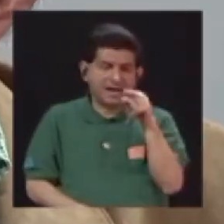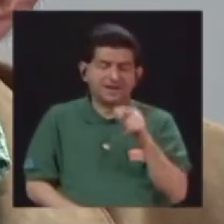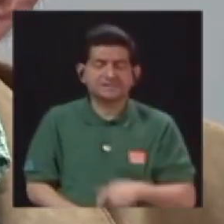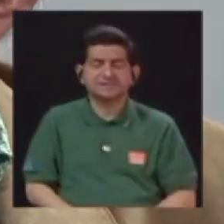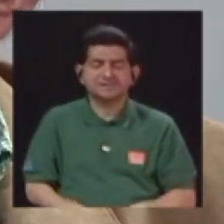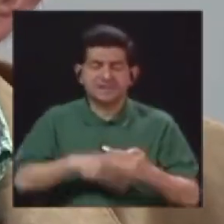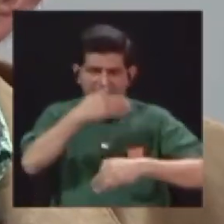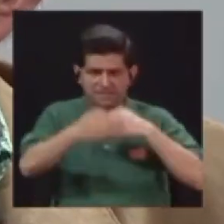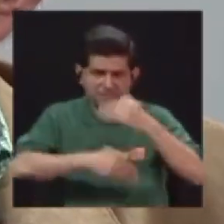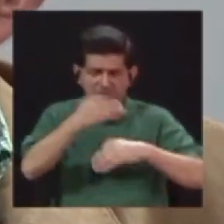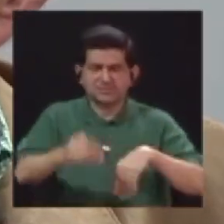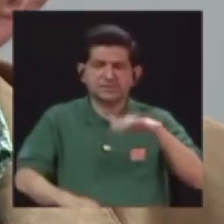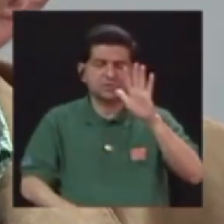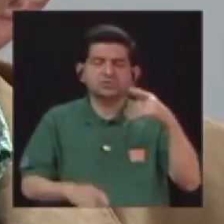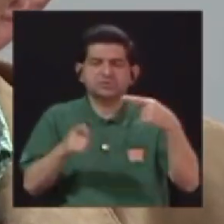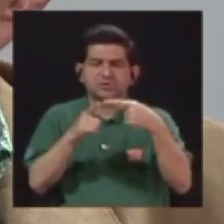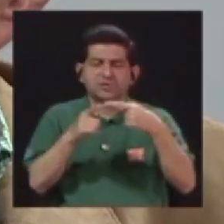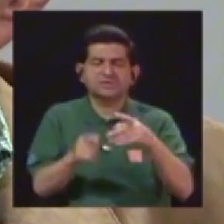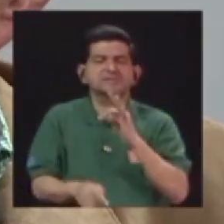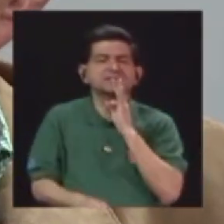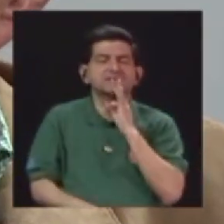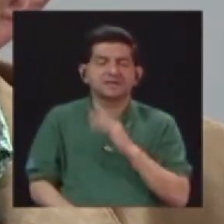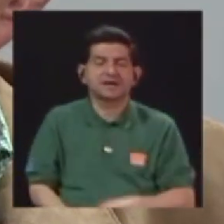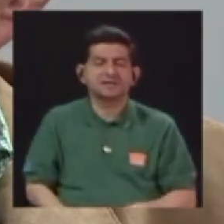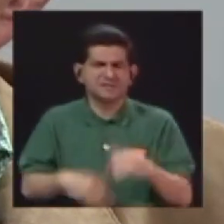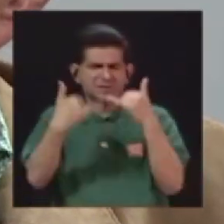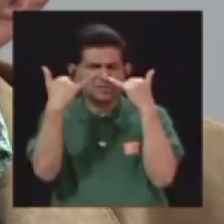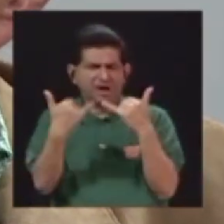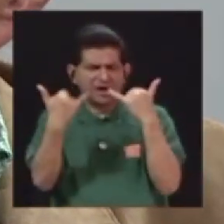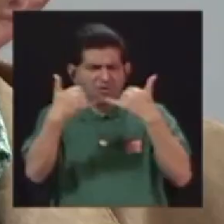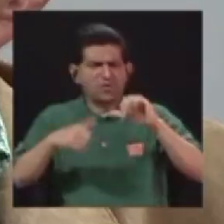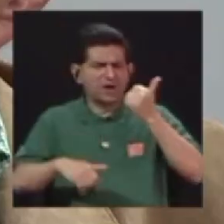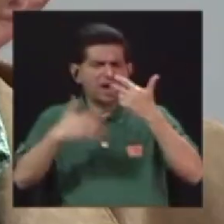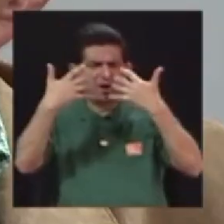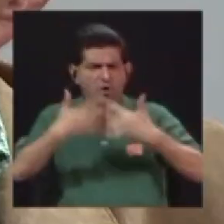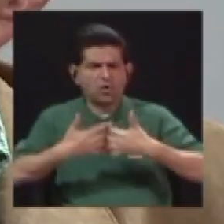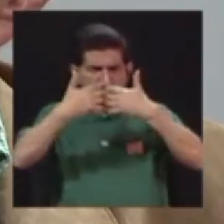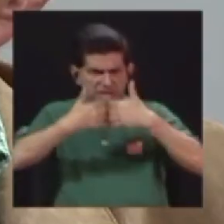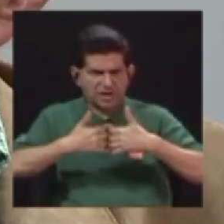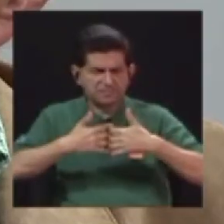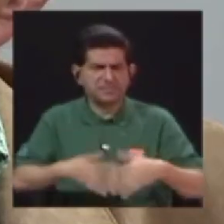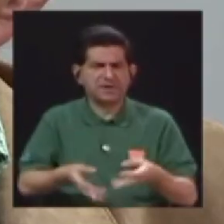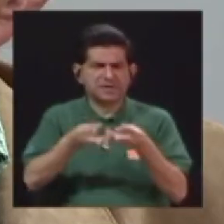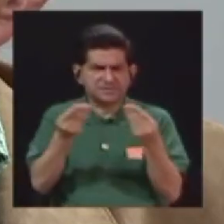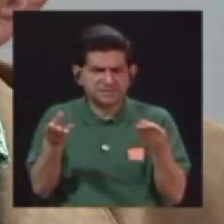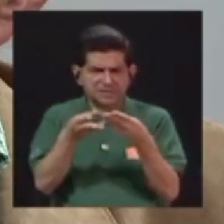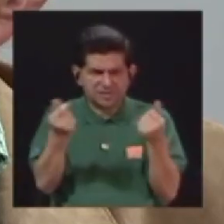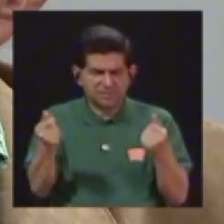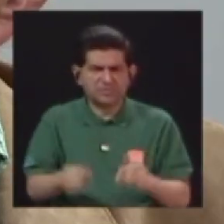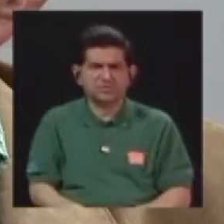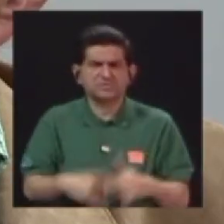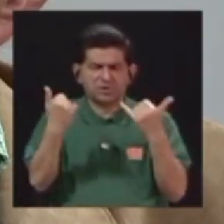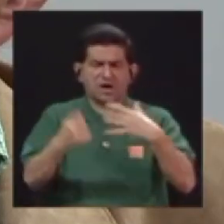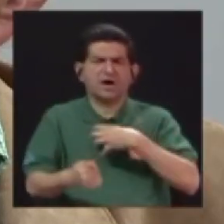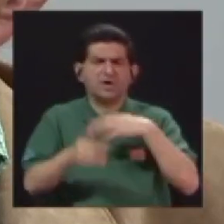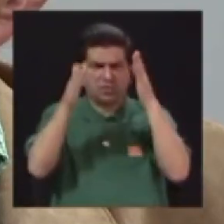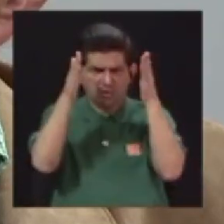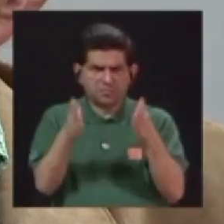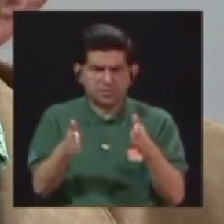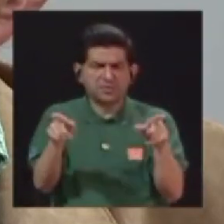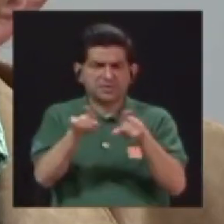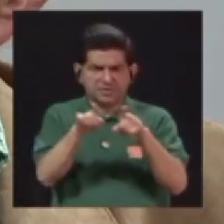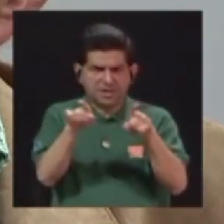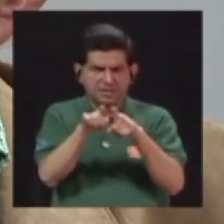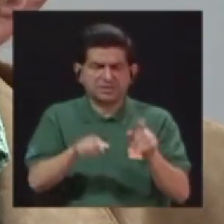Tibás. Ah, por donde está ahora otra empresa embotelladora que ahora es dueña de